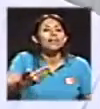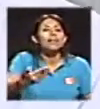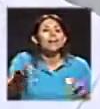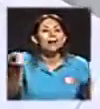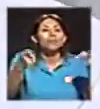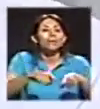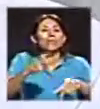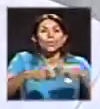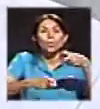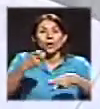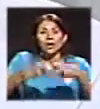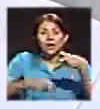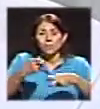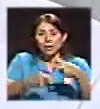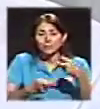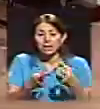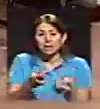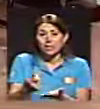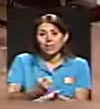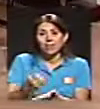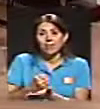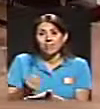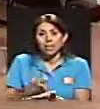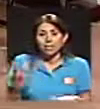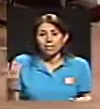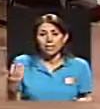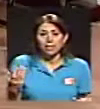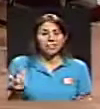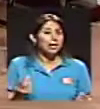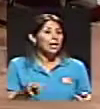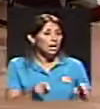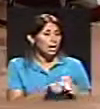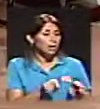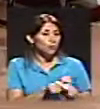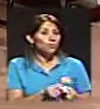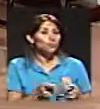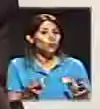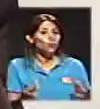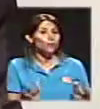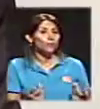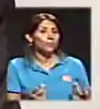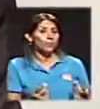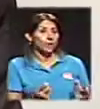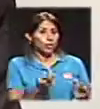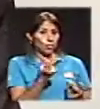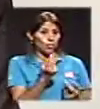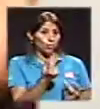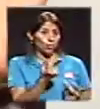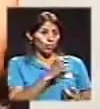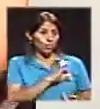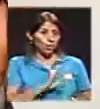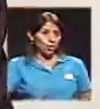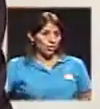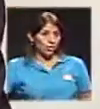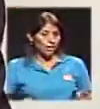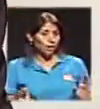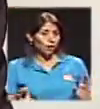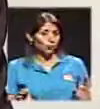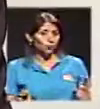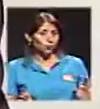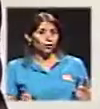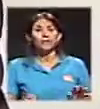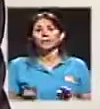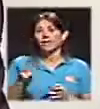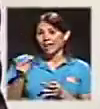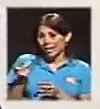rentabilidad a las inversiones de los fondos de pensión. E incluso, si no entiendo mal, los fondos salvadoreños, y no sé si algunos... Invierten otros, en títulos